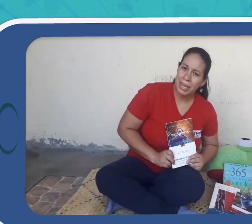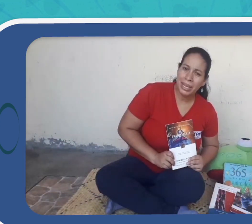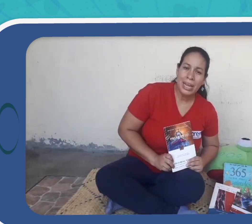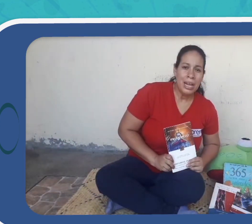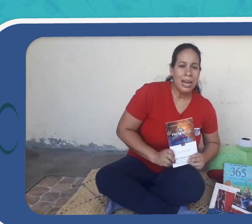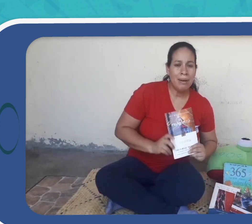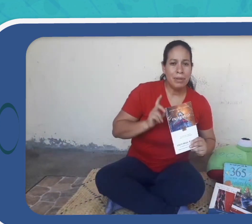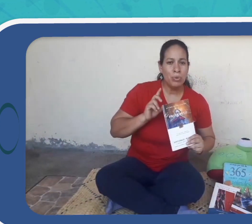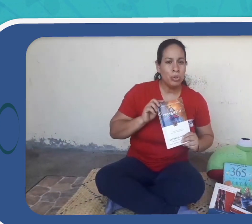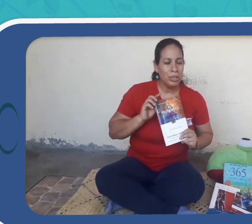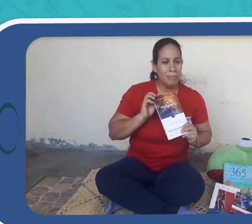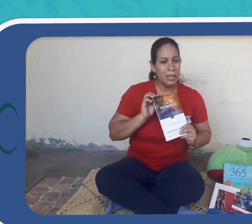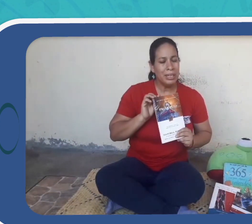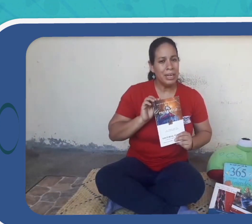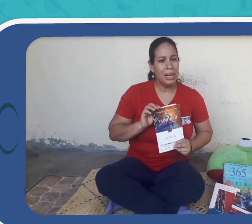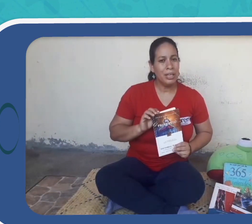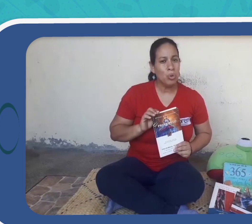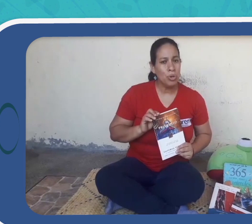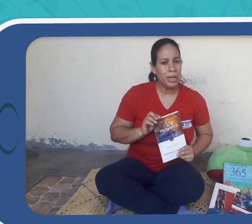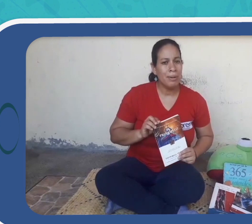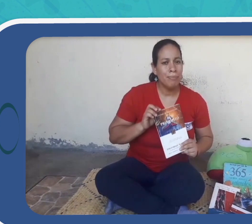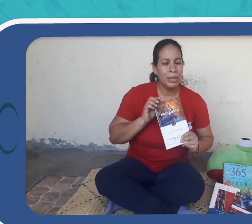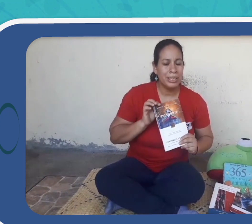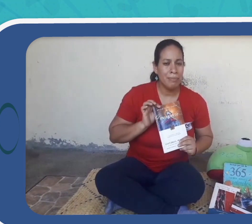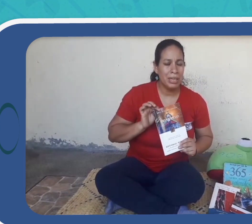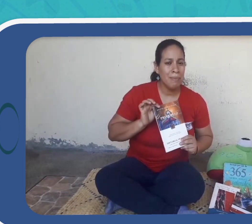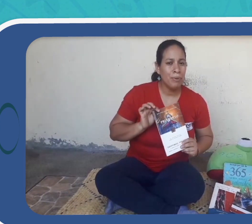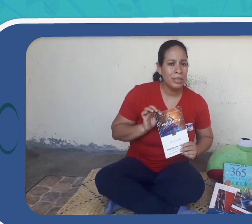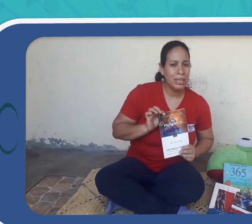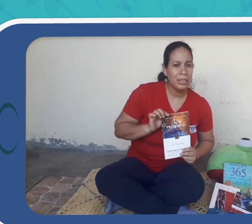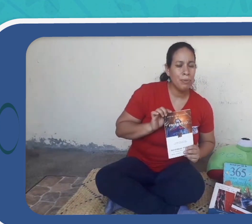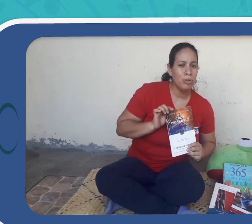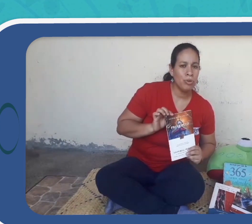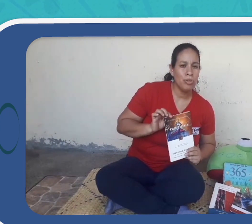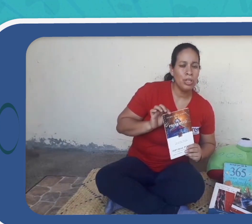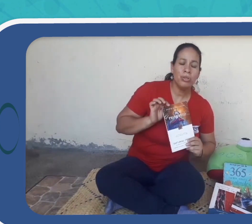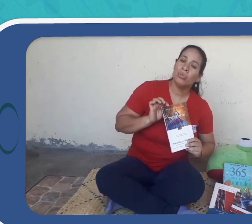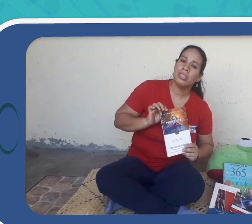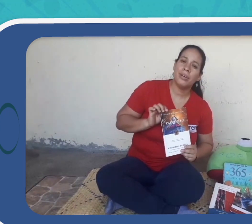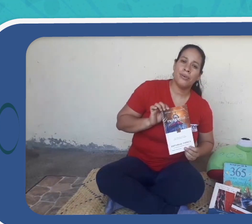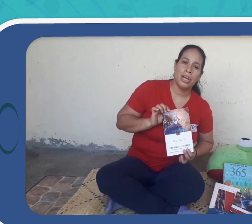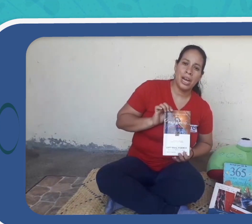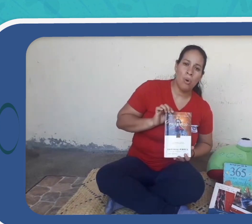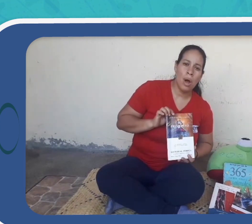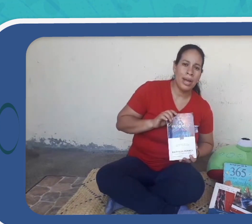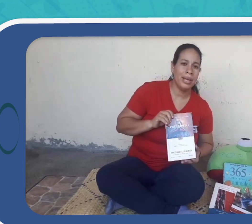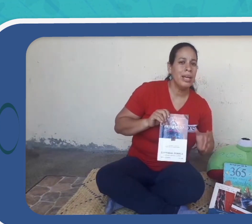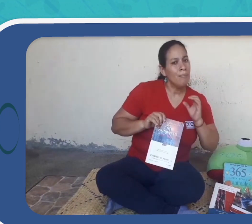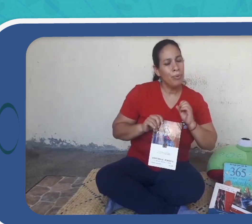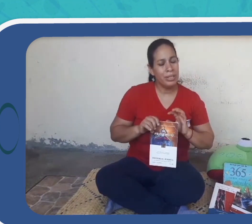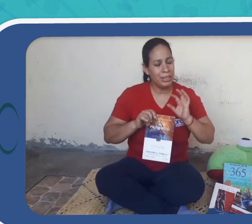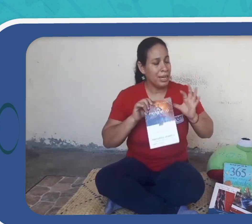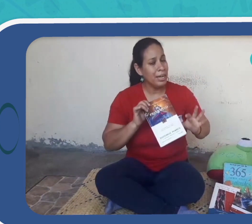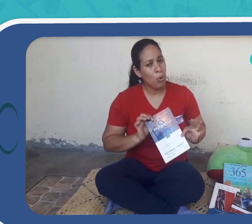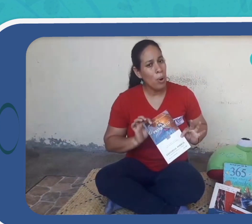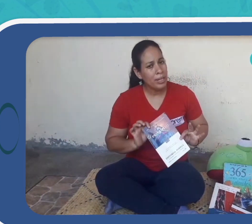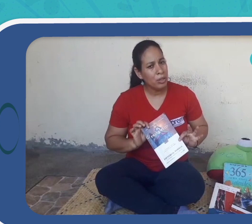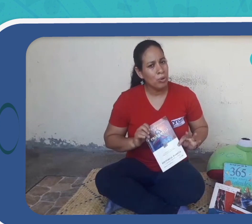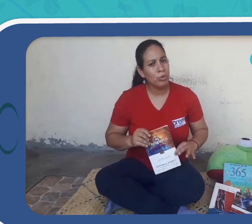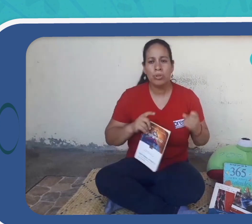Recuerden también el minuto también de la lectura, porque también es importante para nuestros niños su desarrollo en el lenguaje. Pueden